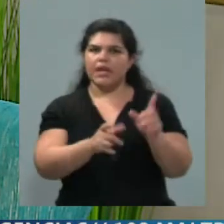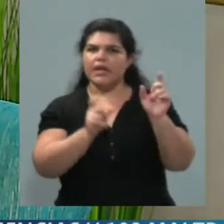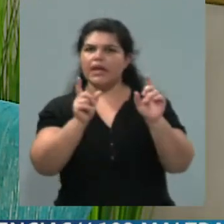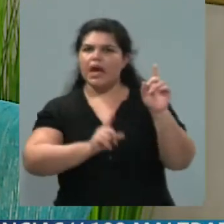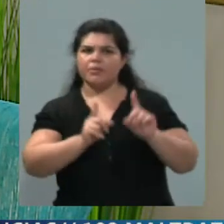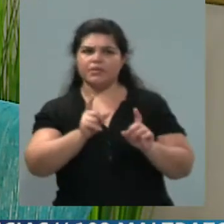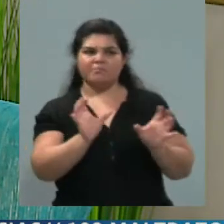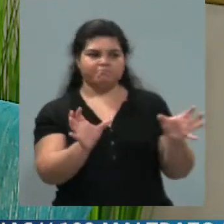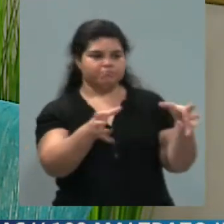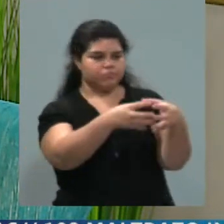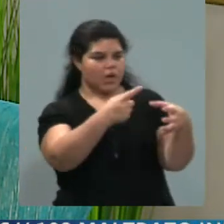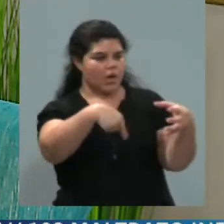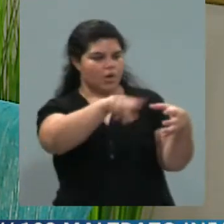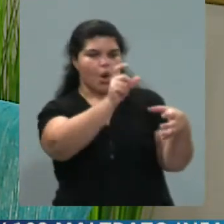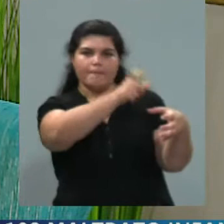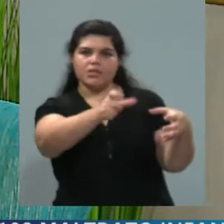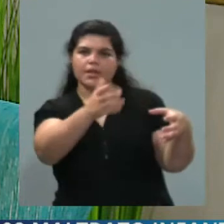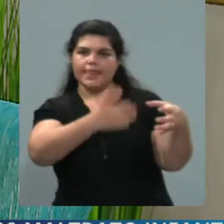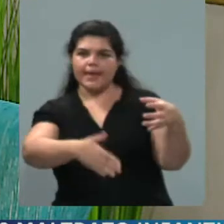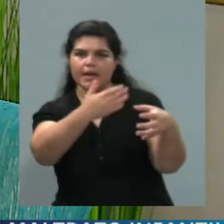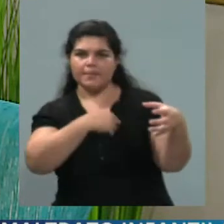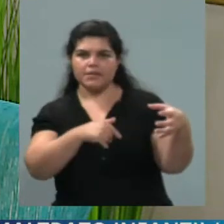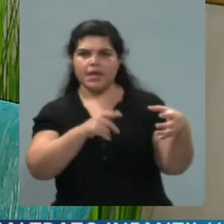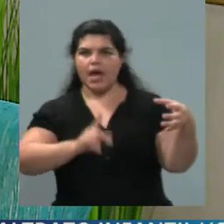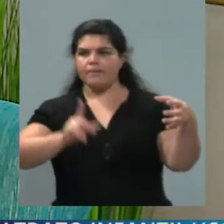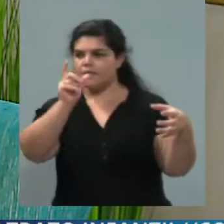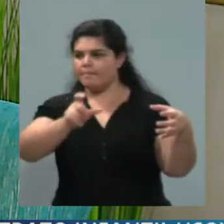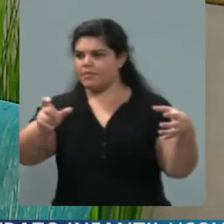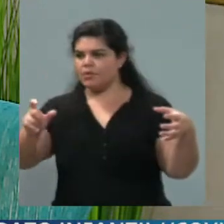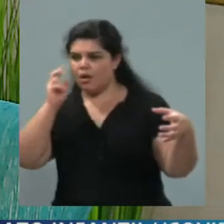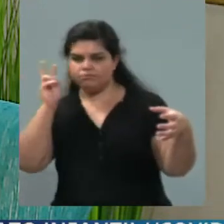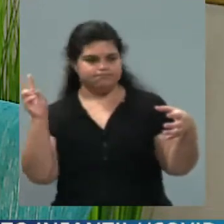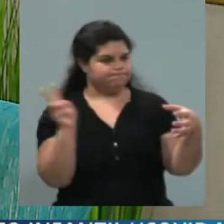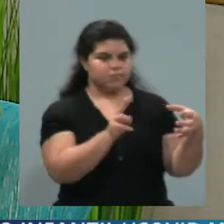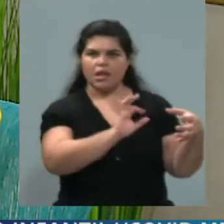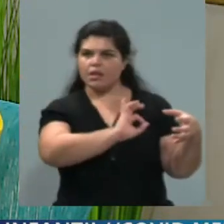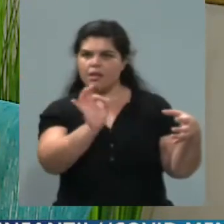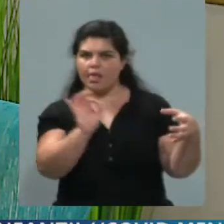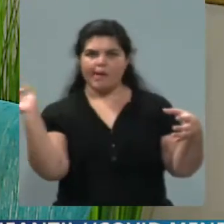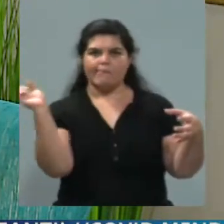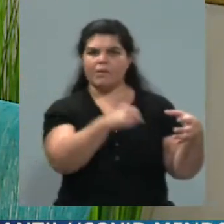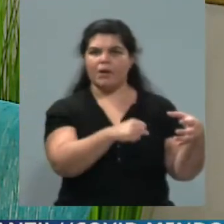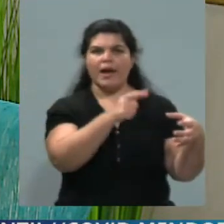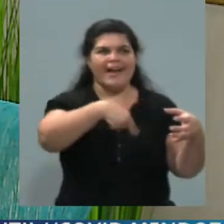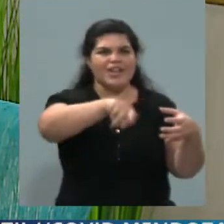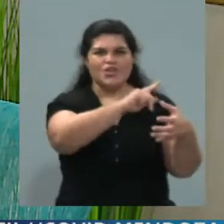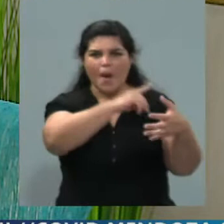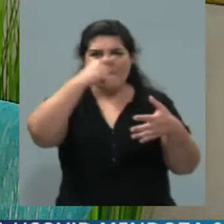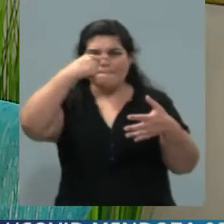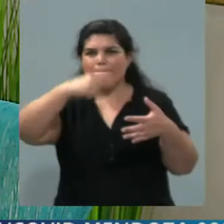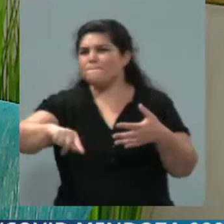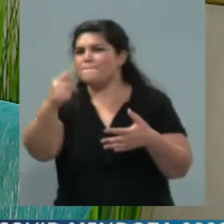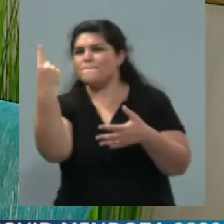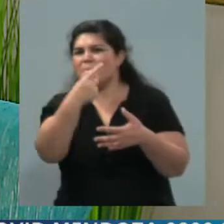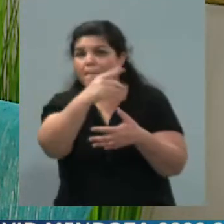está sucediendo con el colectivo de personas con discapacidad y por eso esta situación que se ha dado, que se les escapó tenerlos como prioridad a la hora de la